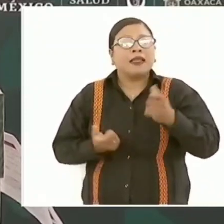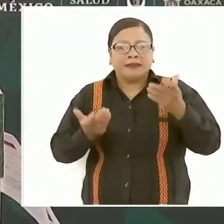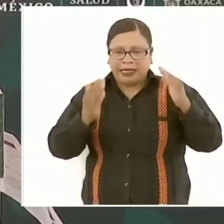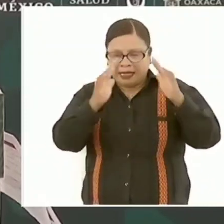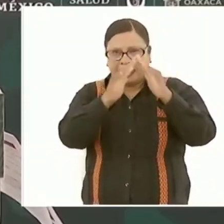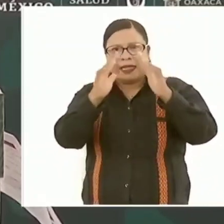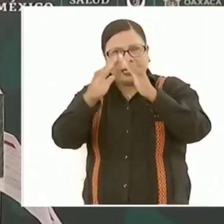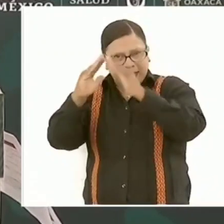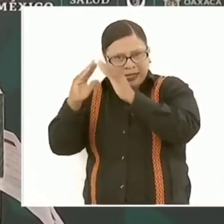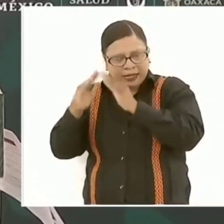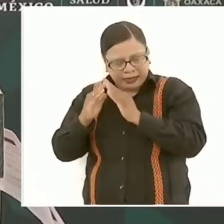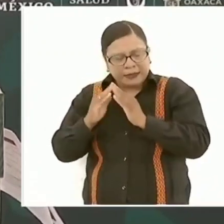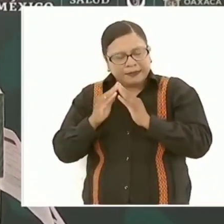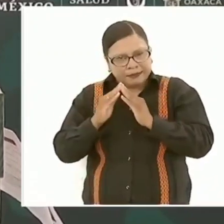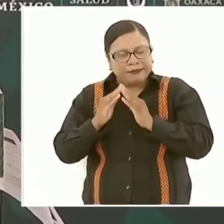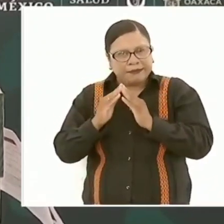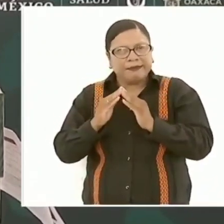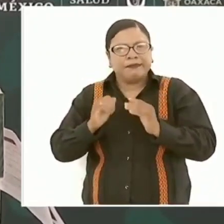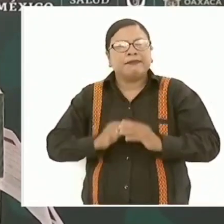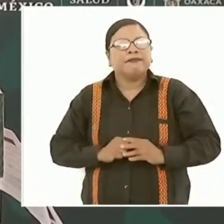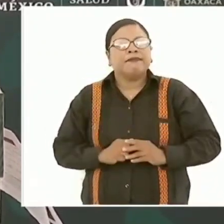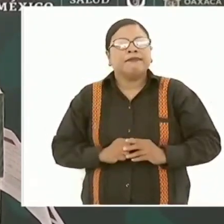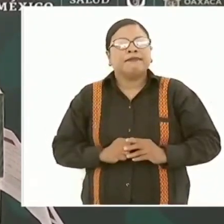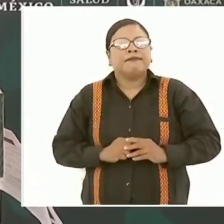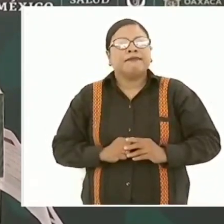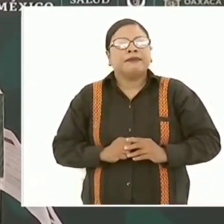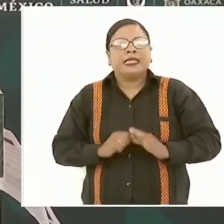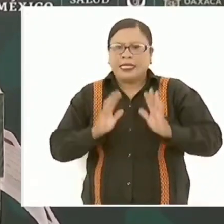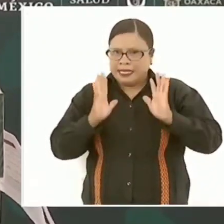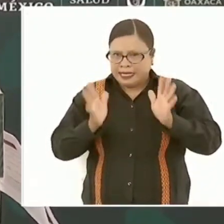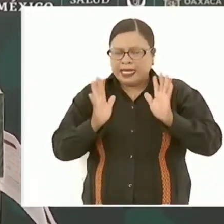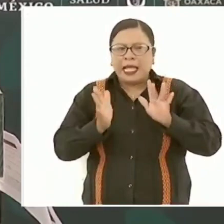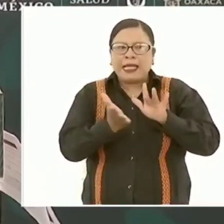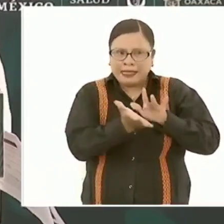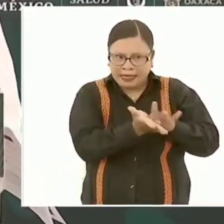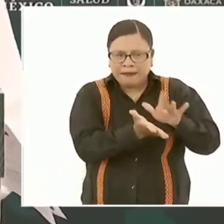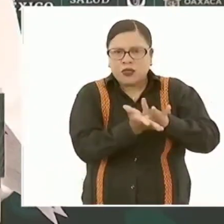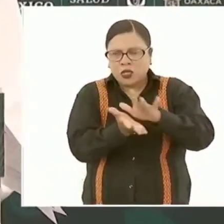vivienda. Ya se han apoyado con